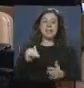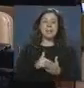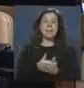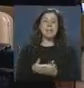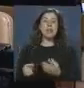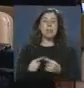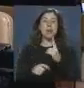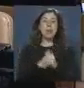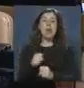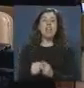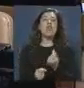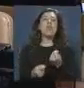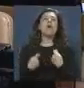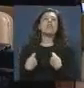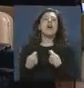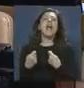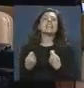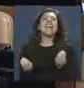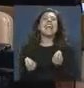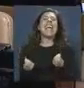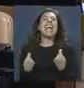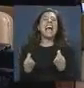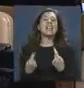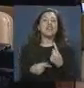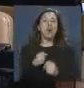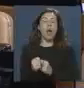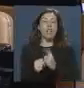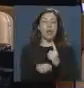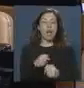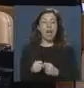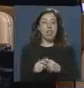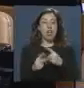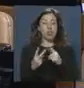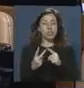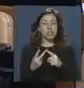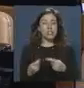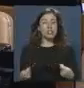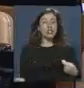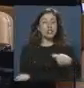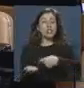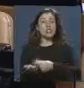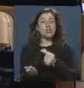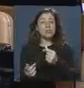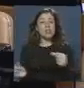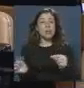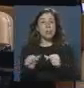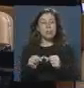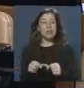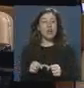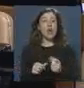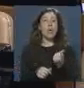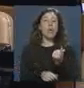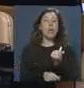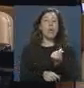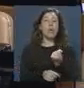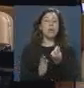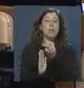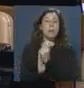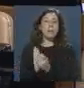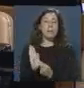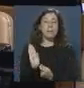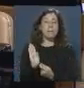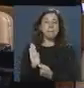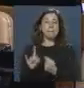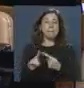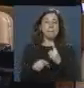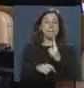gastado y en qué? Año a año. En el caso del subsidio transitorio, ¿Ah? ¿Cuánto ha sido ese presupuesto